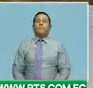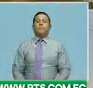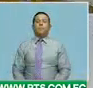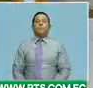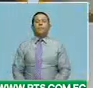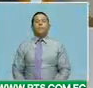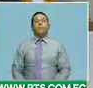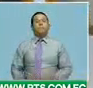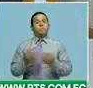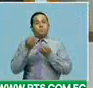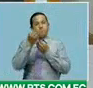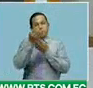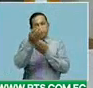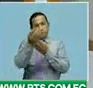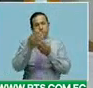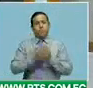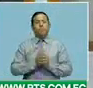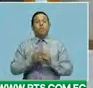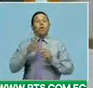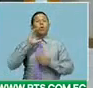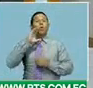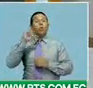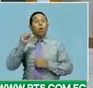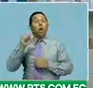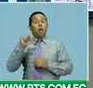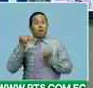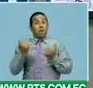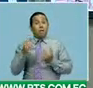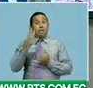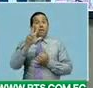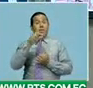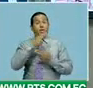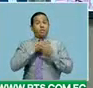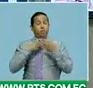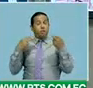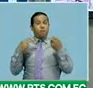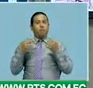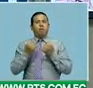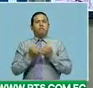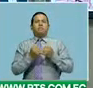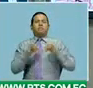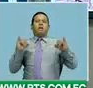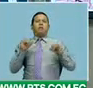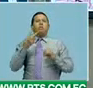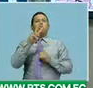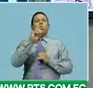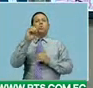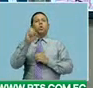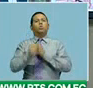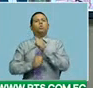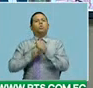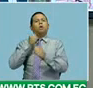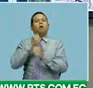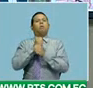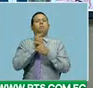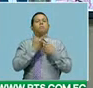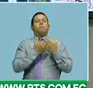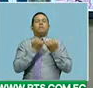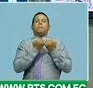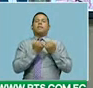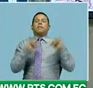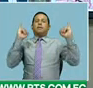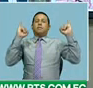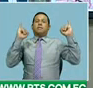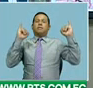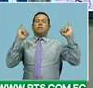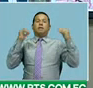Y ahora les contamos que Cuenca celebró ese 13 de noviembre su bicentenario de independencia y el cabildo de esa ciudad rindió homenaje a la Atenas del Ecuador con